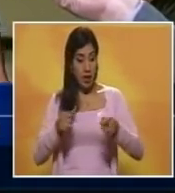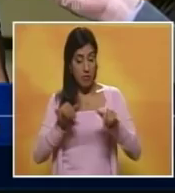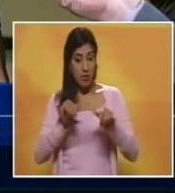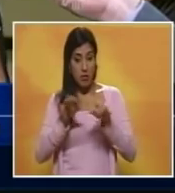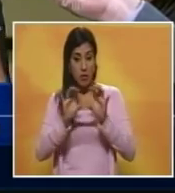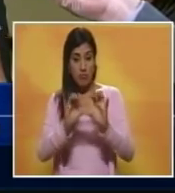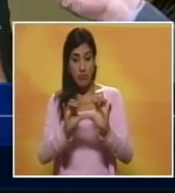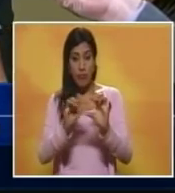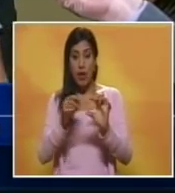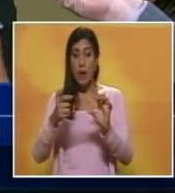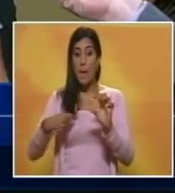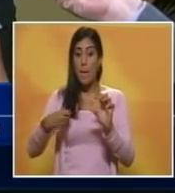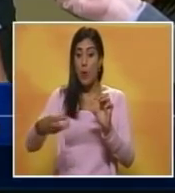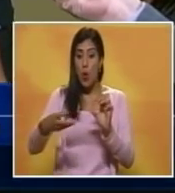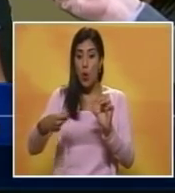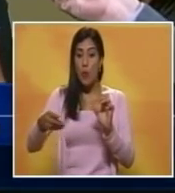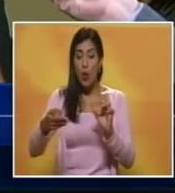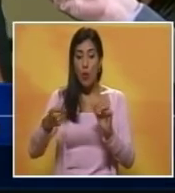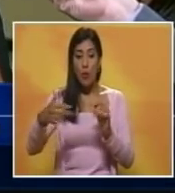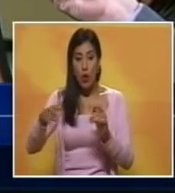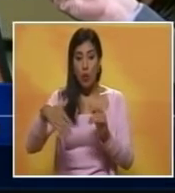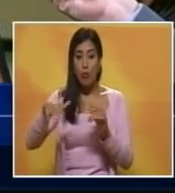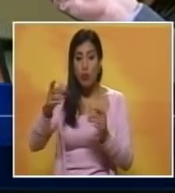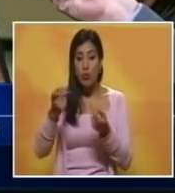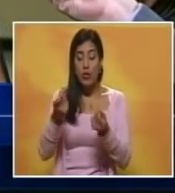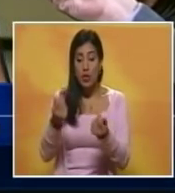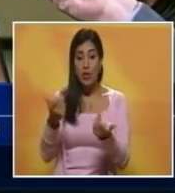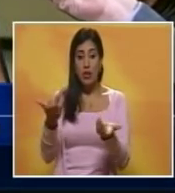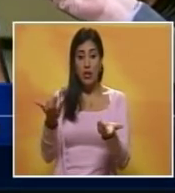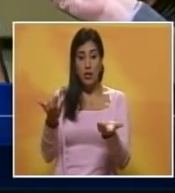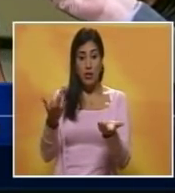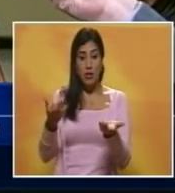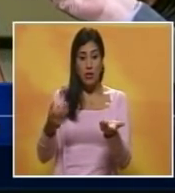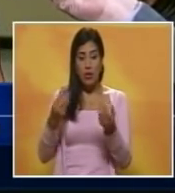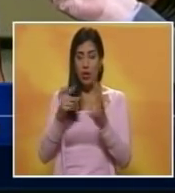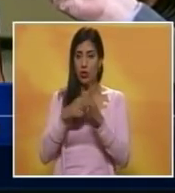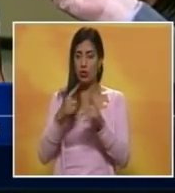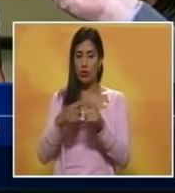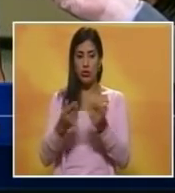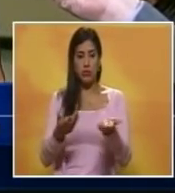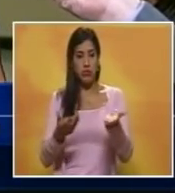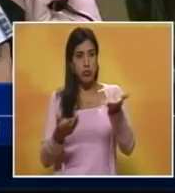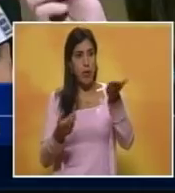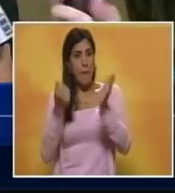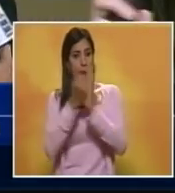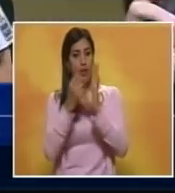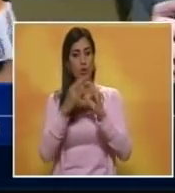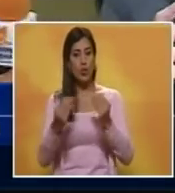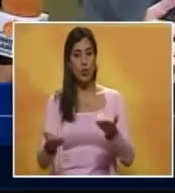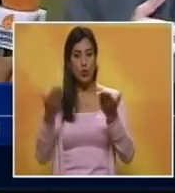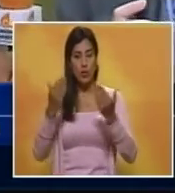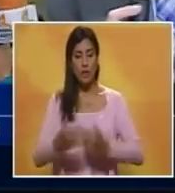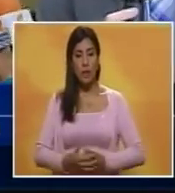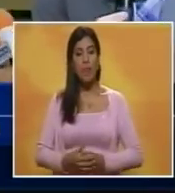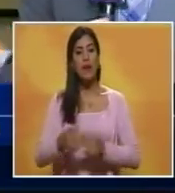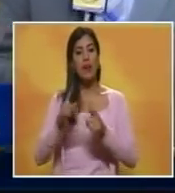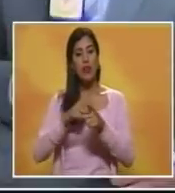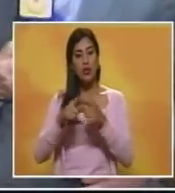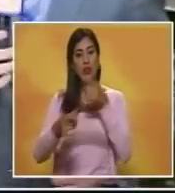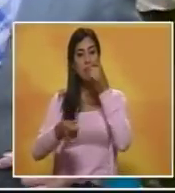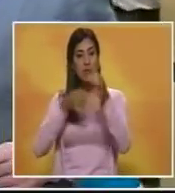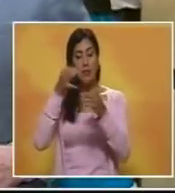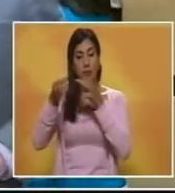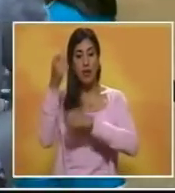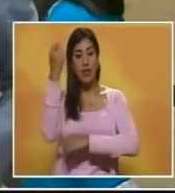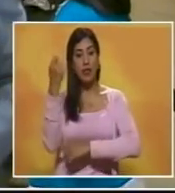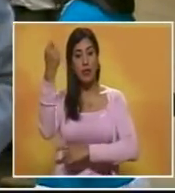mercado y seguimos emitiendo dinero y dinero y dinero, pues esos bienes van a subir de precio. Son declaraciones entonces del